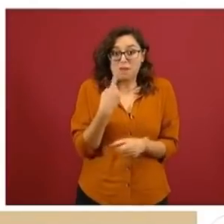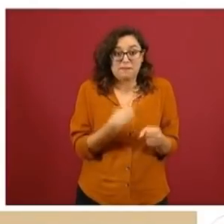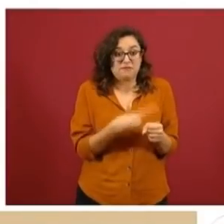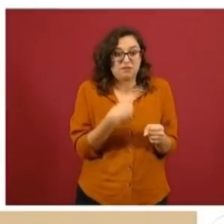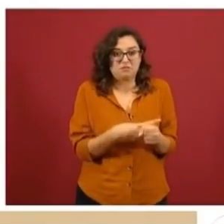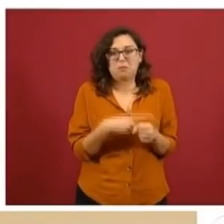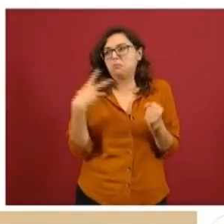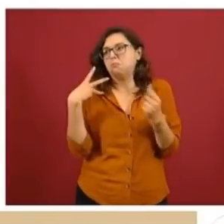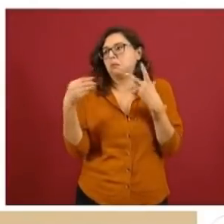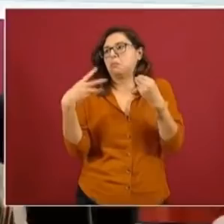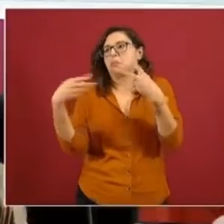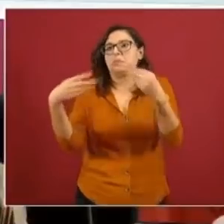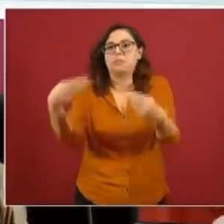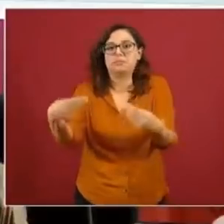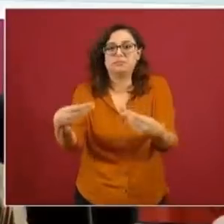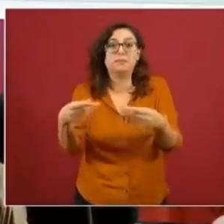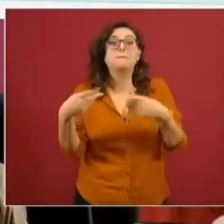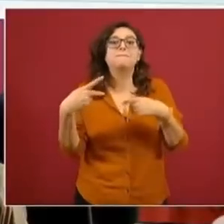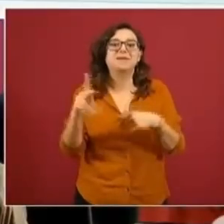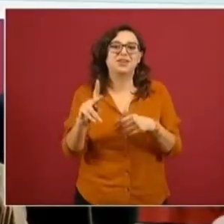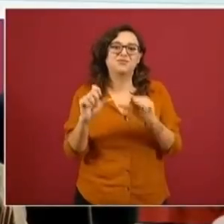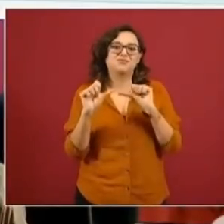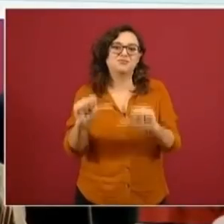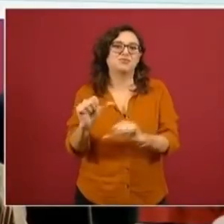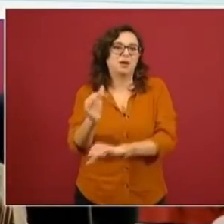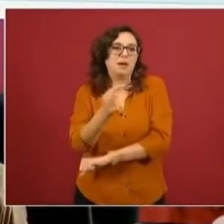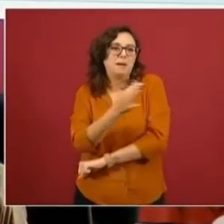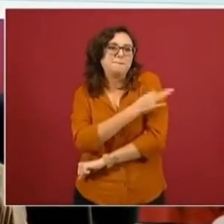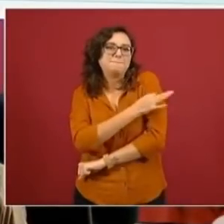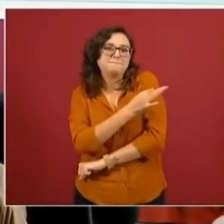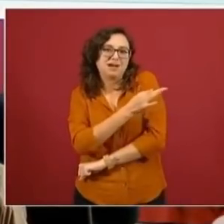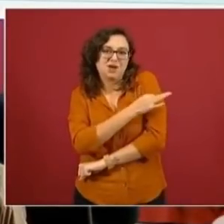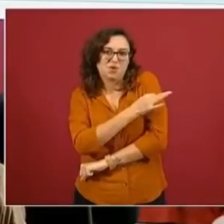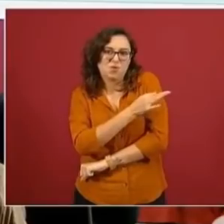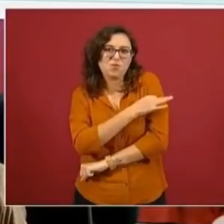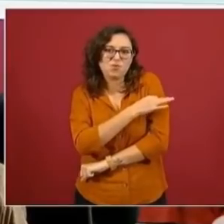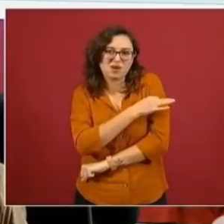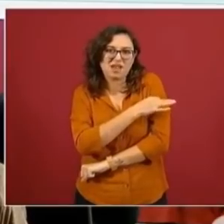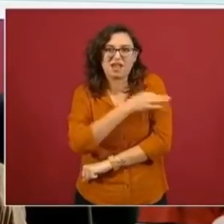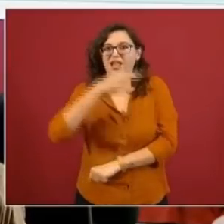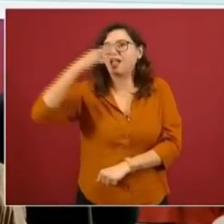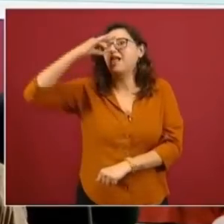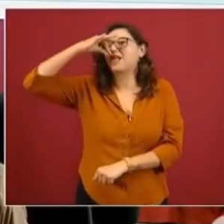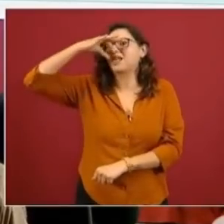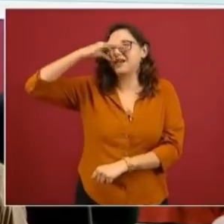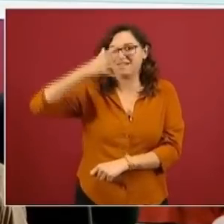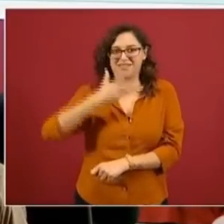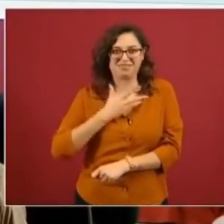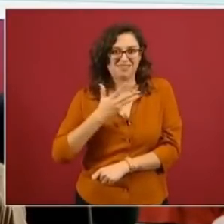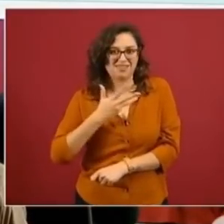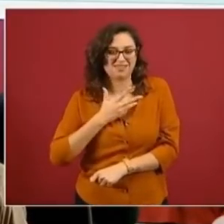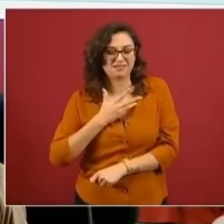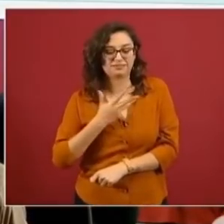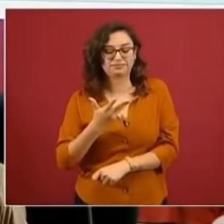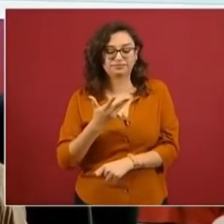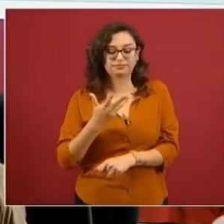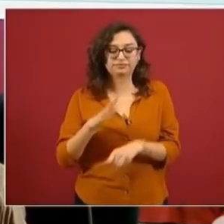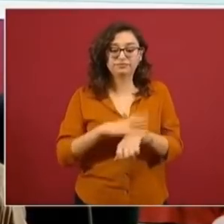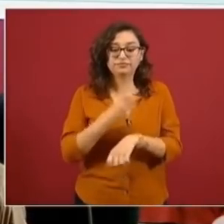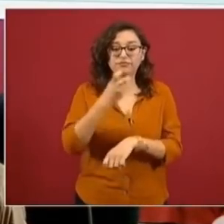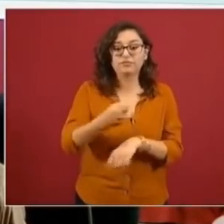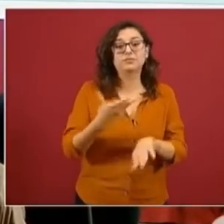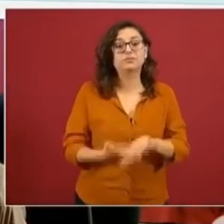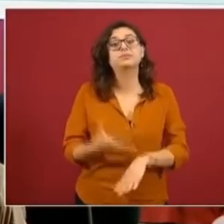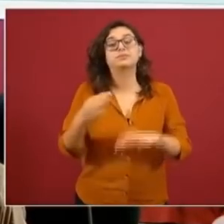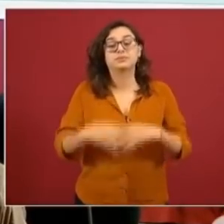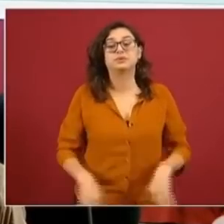si no estuviéramos vacunados, y muchos de nosotros presentaríamos la enfermedad más adelante. Por eso es muy importante que tengamos